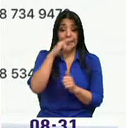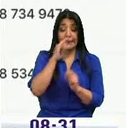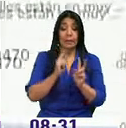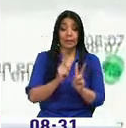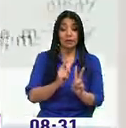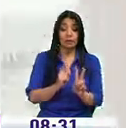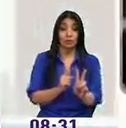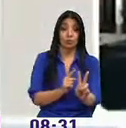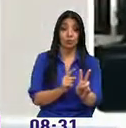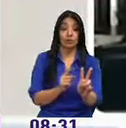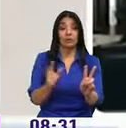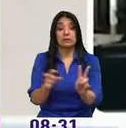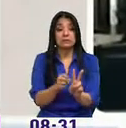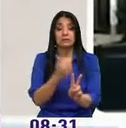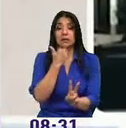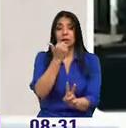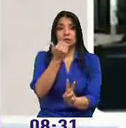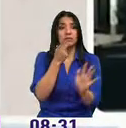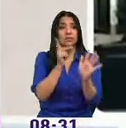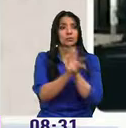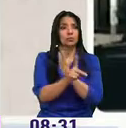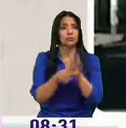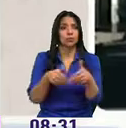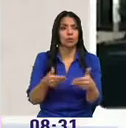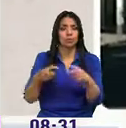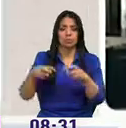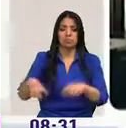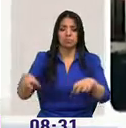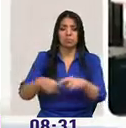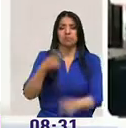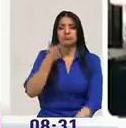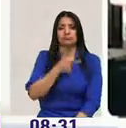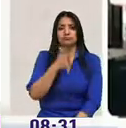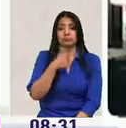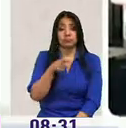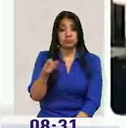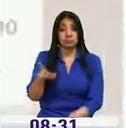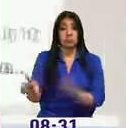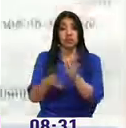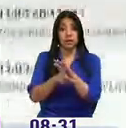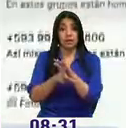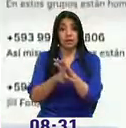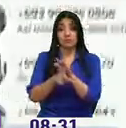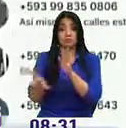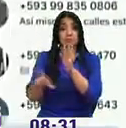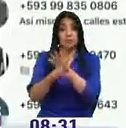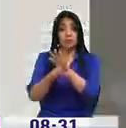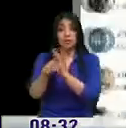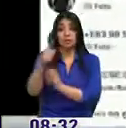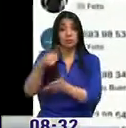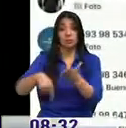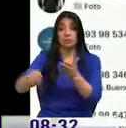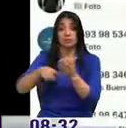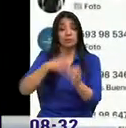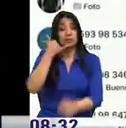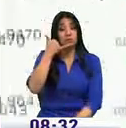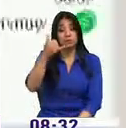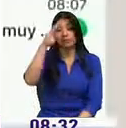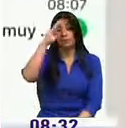quién o a quién denunciar. Ahí están los borrachitos armando relajo. Esto es penado por la ley, llame a la policía, es lo que tienen que hacer. Llame a la